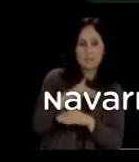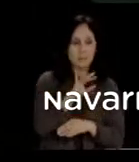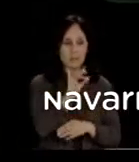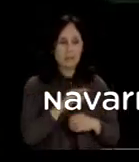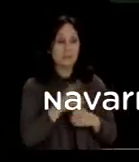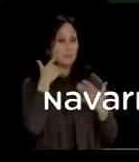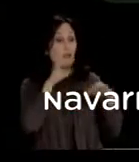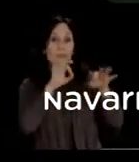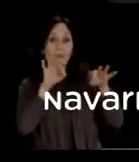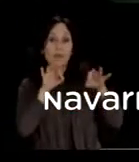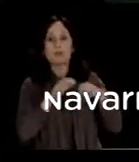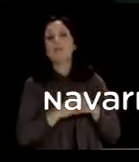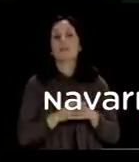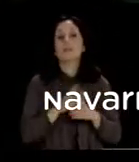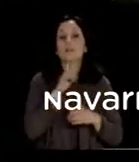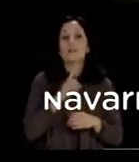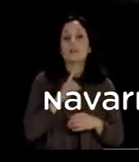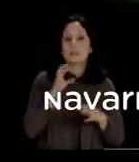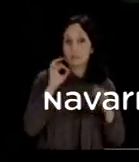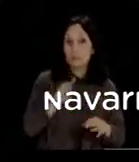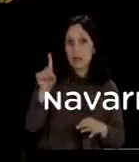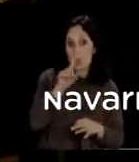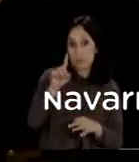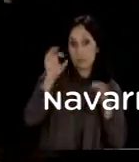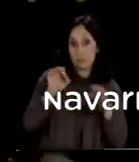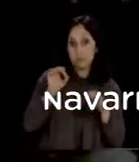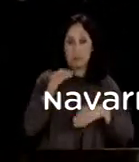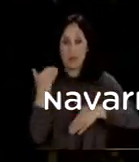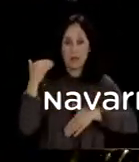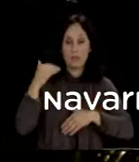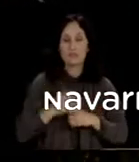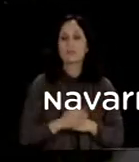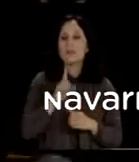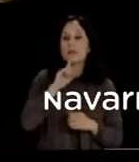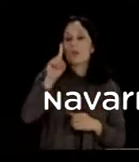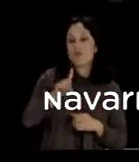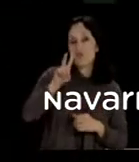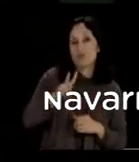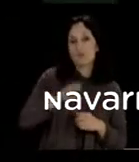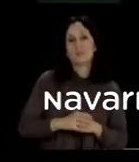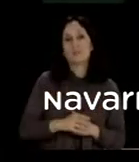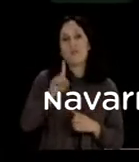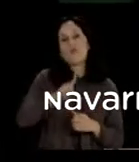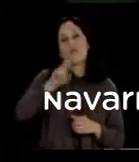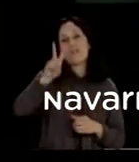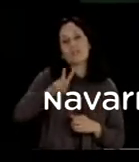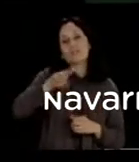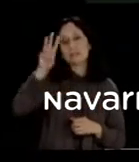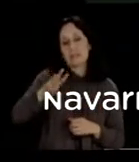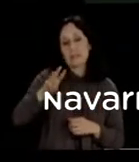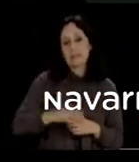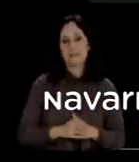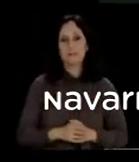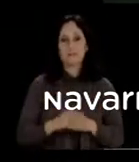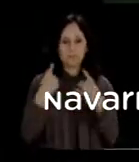los instrumentos? La una, a ver, ¿no? A pasacalles. ¿Estamos ya? Pasacalles sí, hacemos. Va. Venga, una, dos